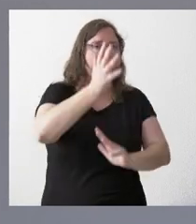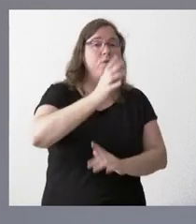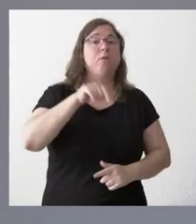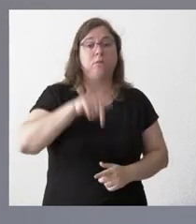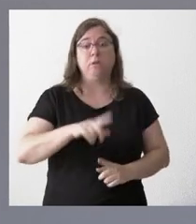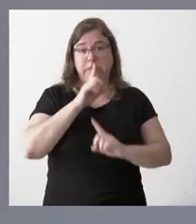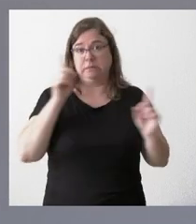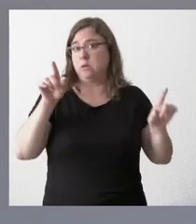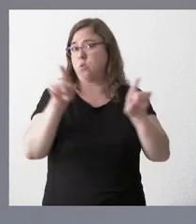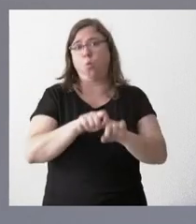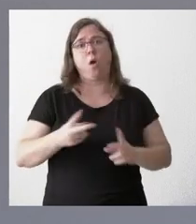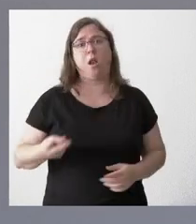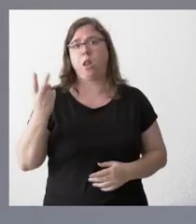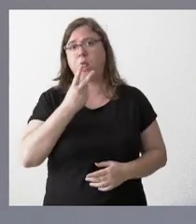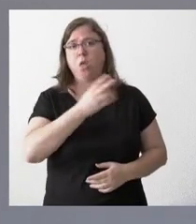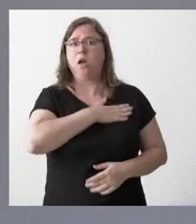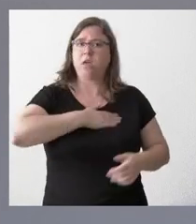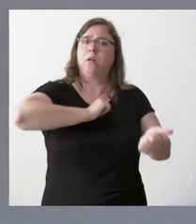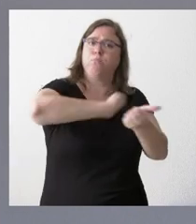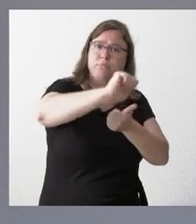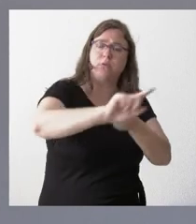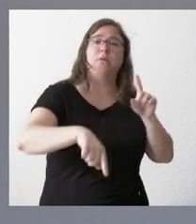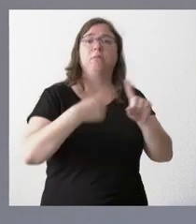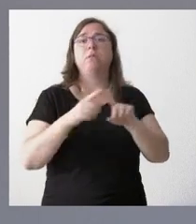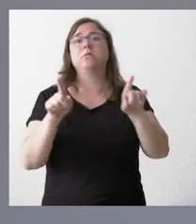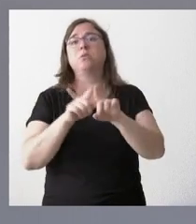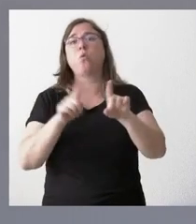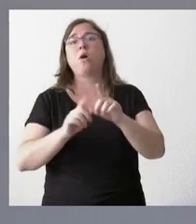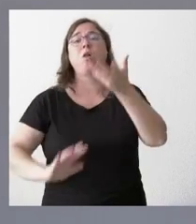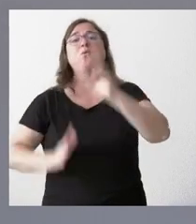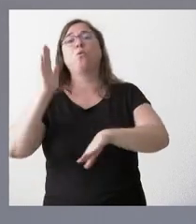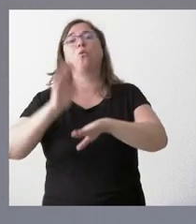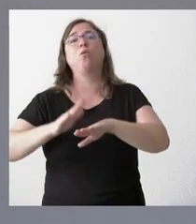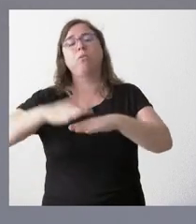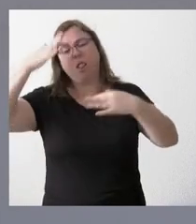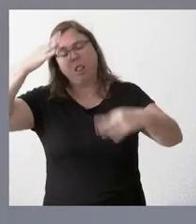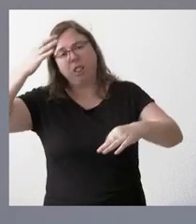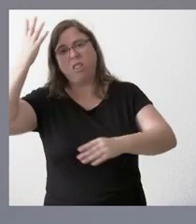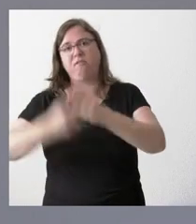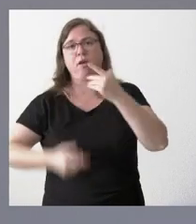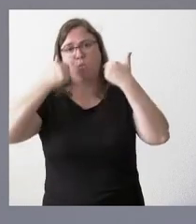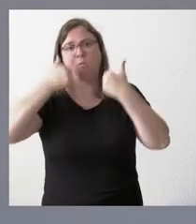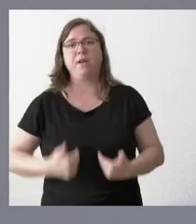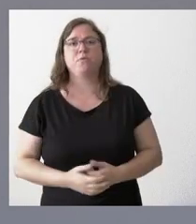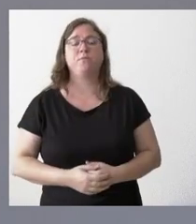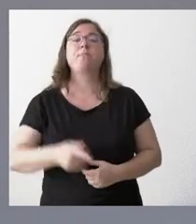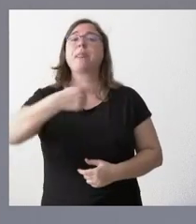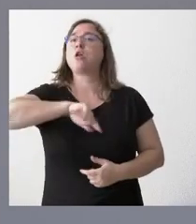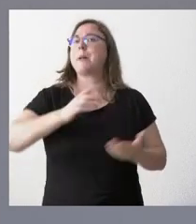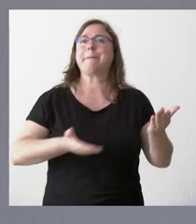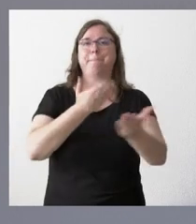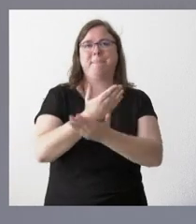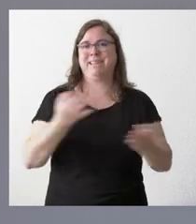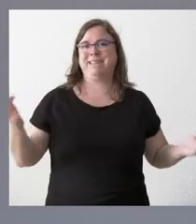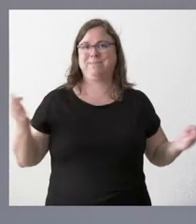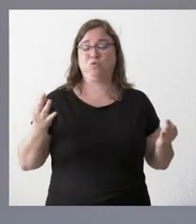ambas lacras, también incendios intencionados y también incendios por descuidos. Nosotros lo que estamos aquí pidiendo es que se dote